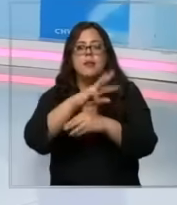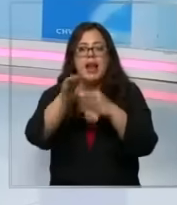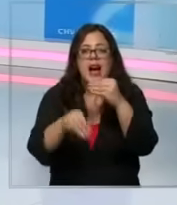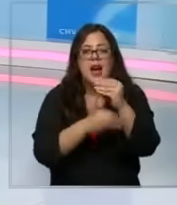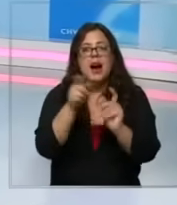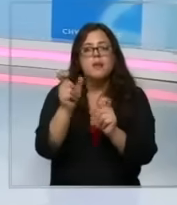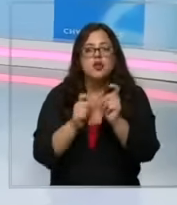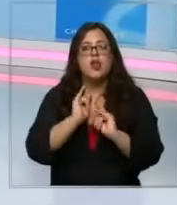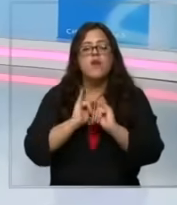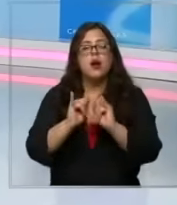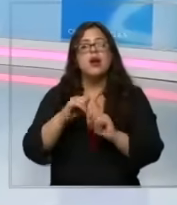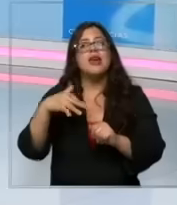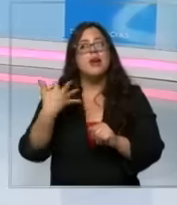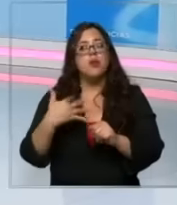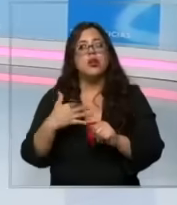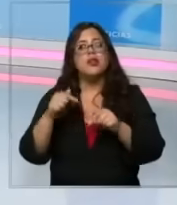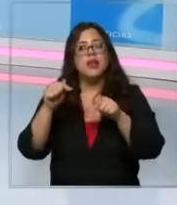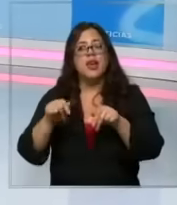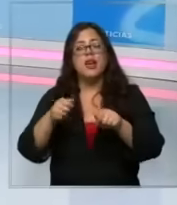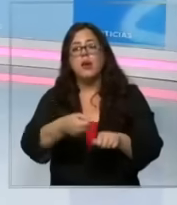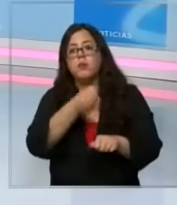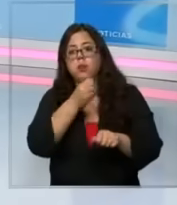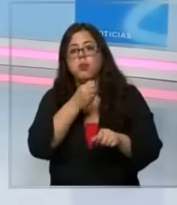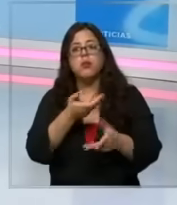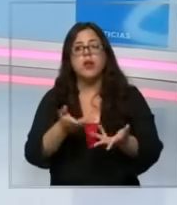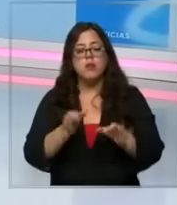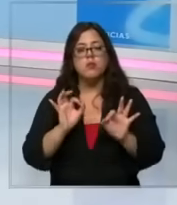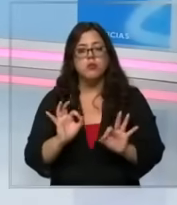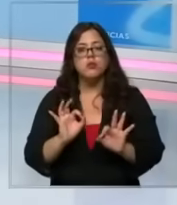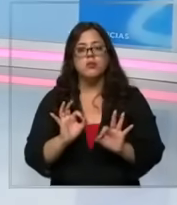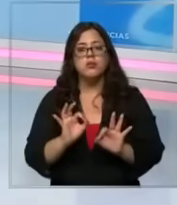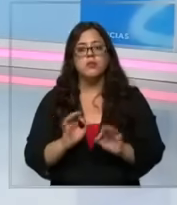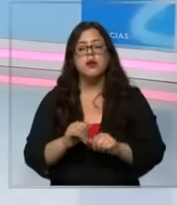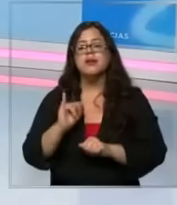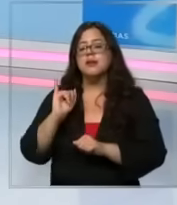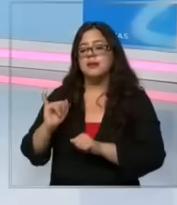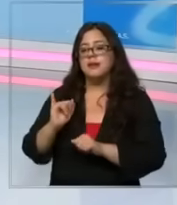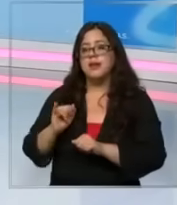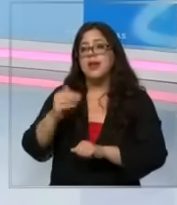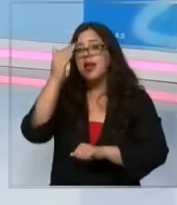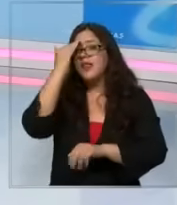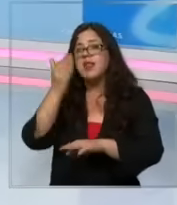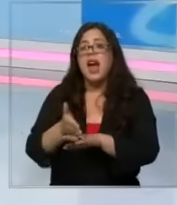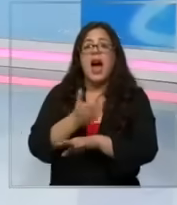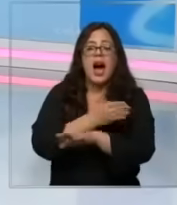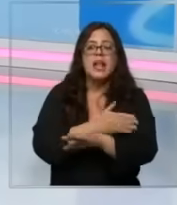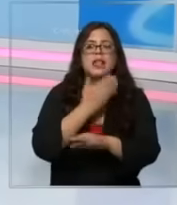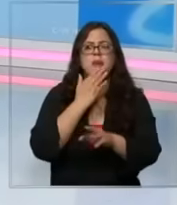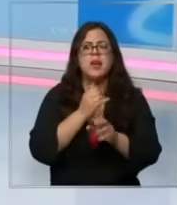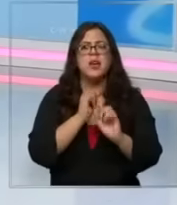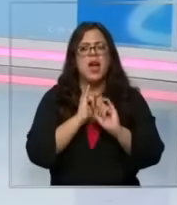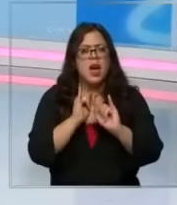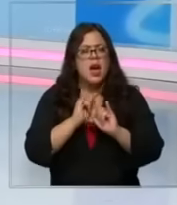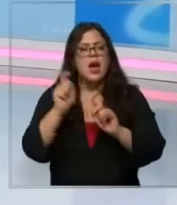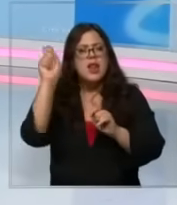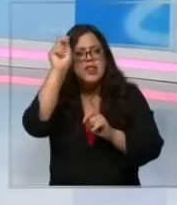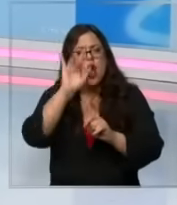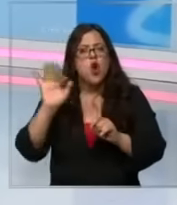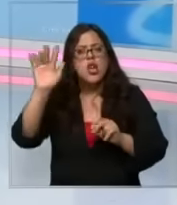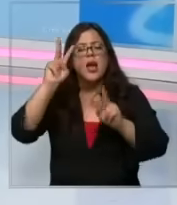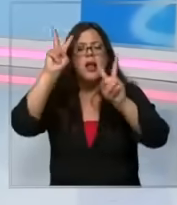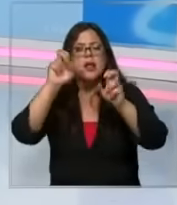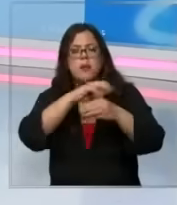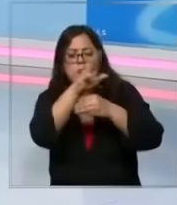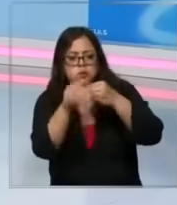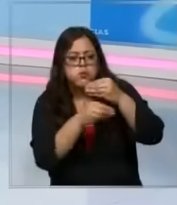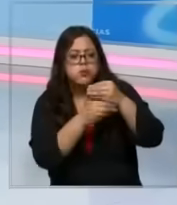Así que es bien importante informarse acá por medios de comunicación serios y oficiales. Claro, sí, en los días previos ya circulaban ahí varias teorías de la conspiración,